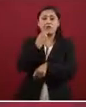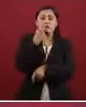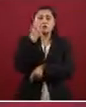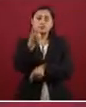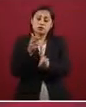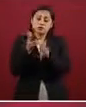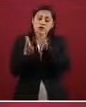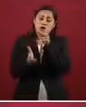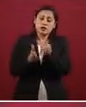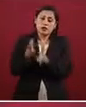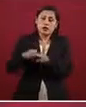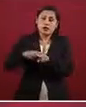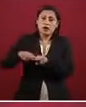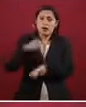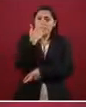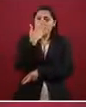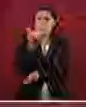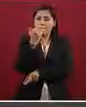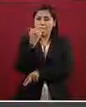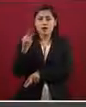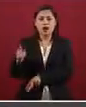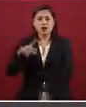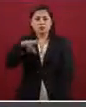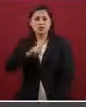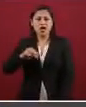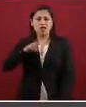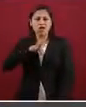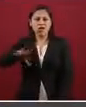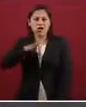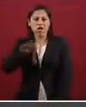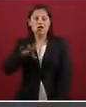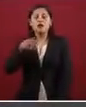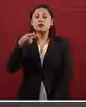no conocen, lo digo de manera respetuosa,